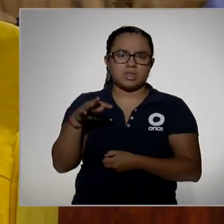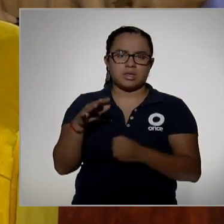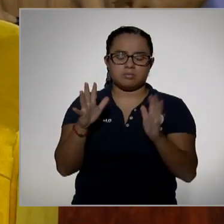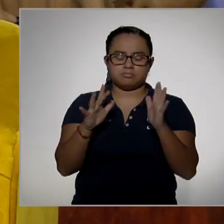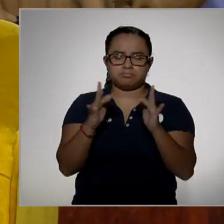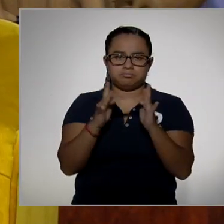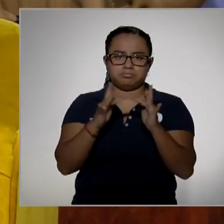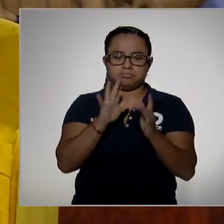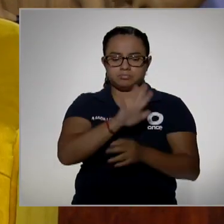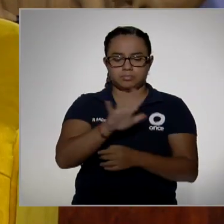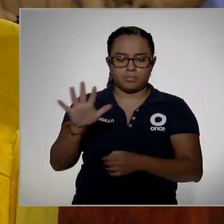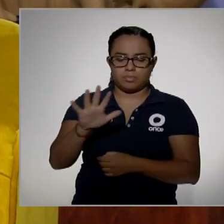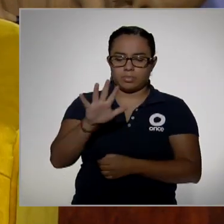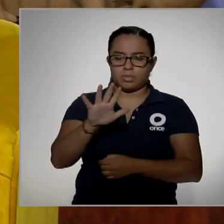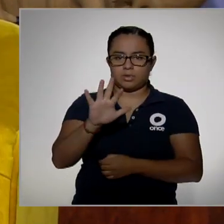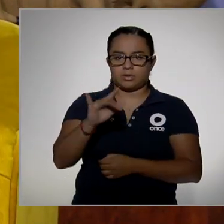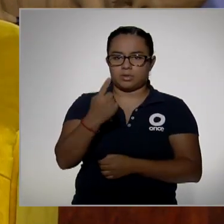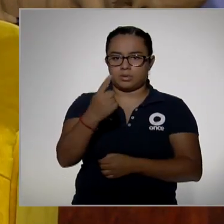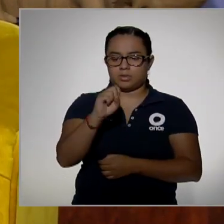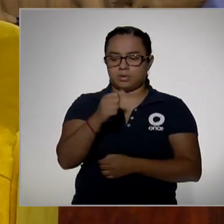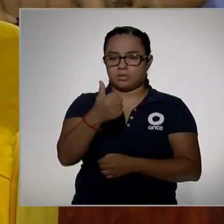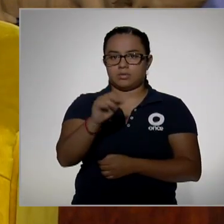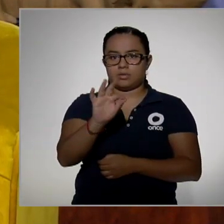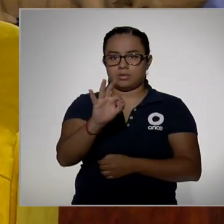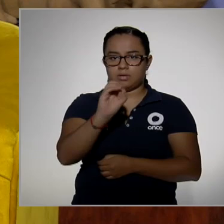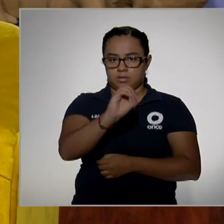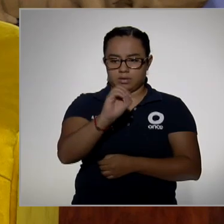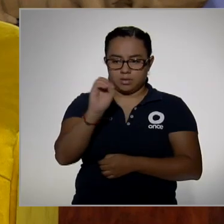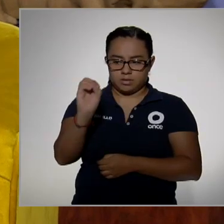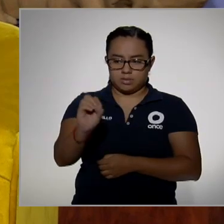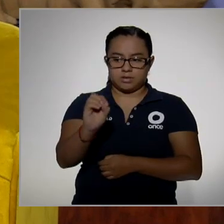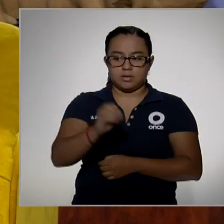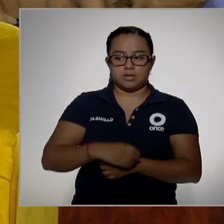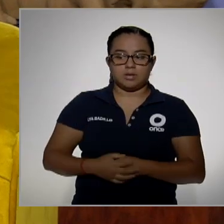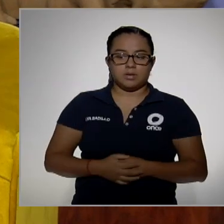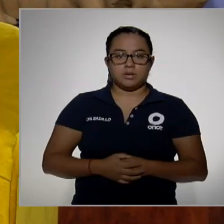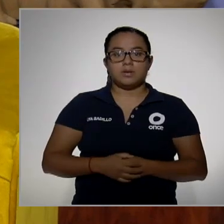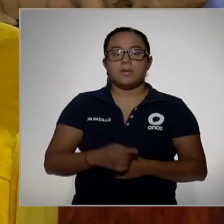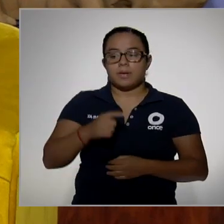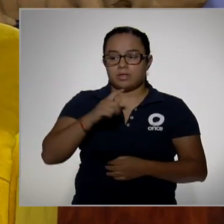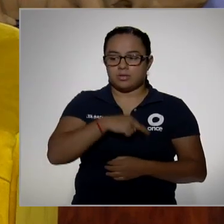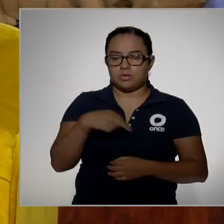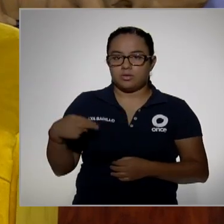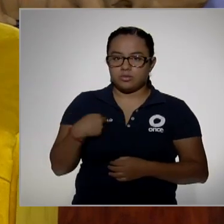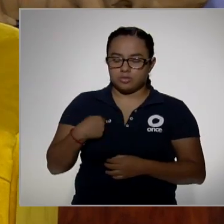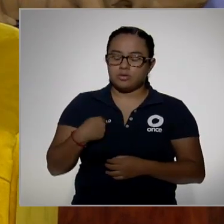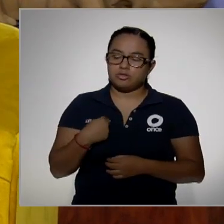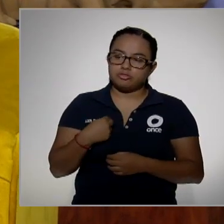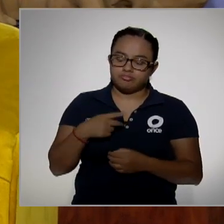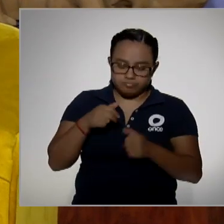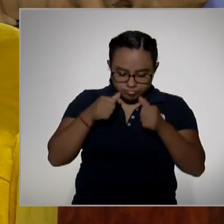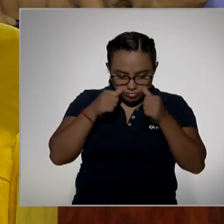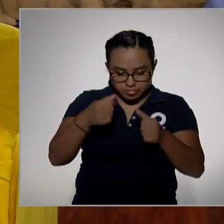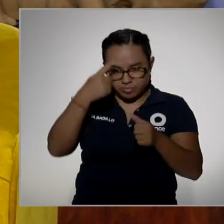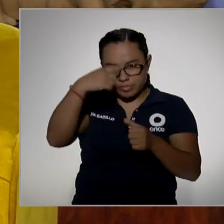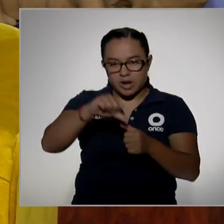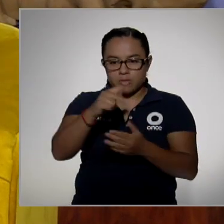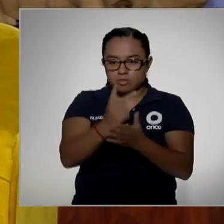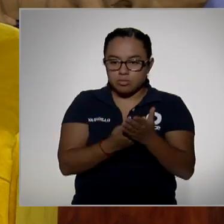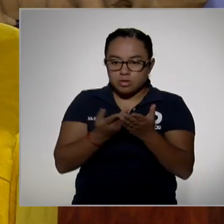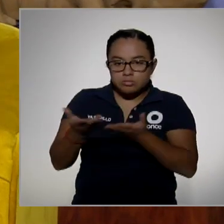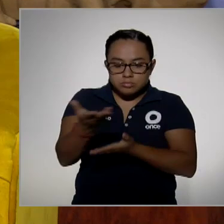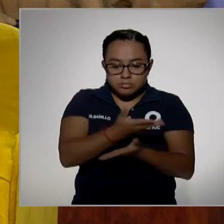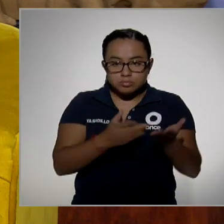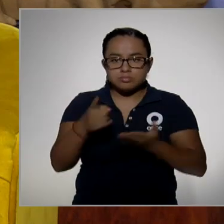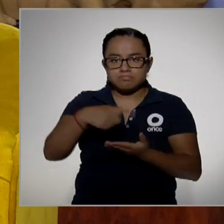al 55 51 66 4000 que estaremos pendientes de hacer su programa el día de hoy le